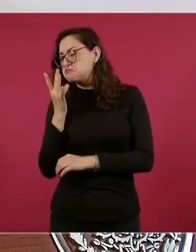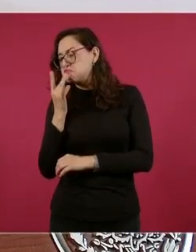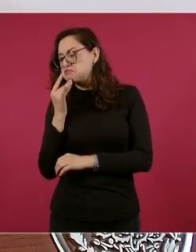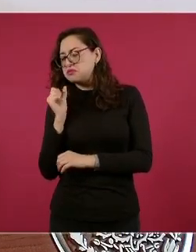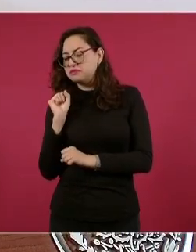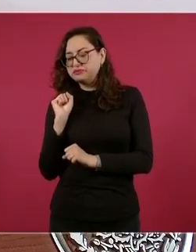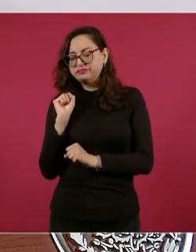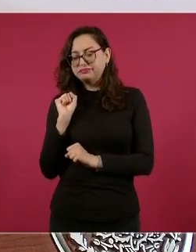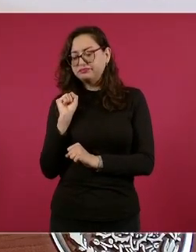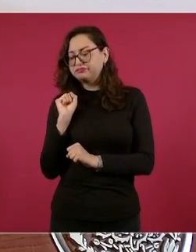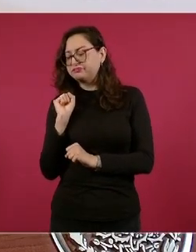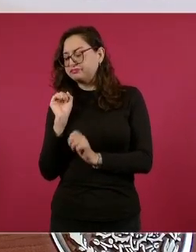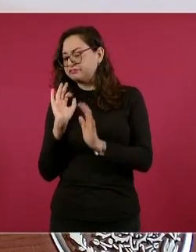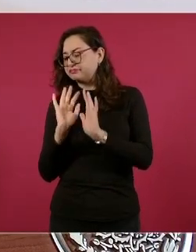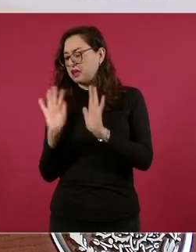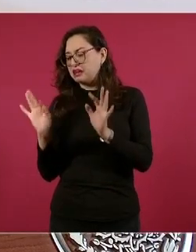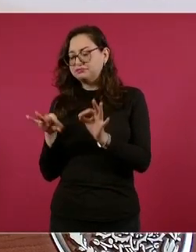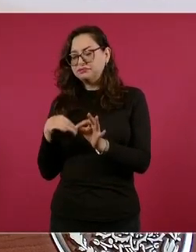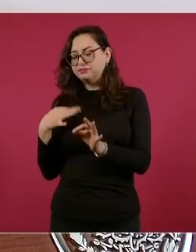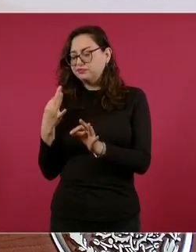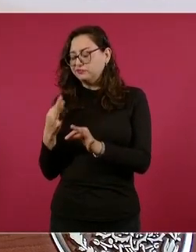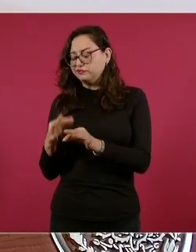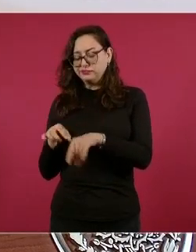de nuevo a la casa